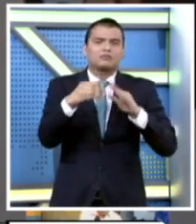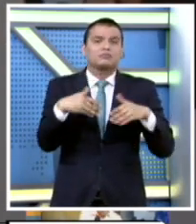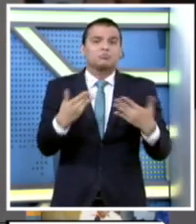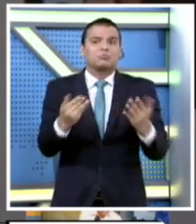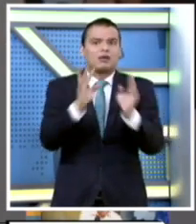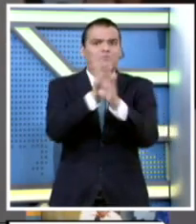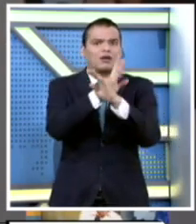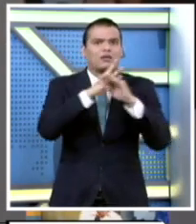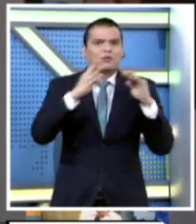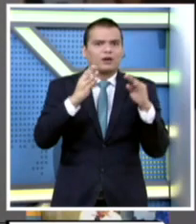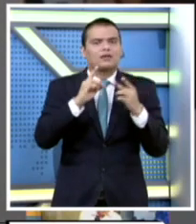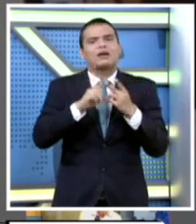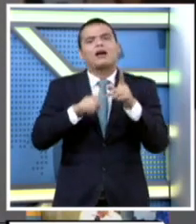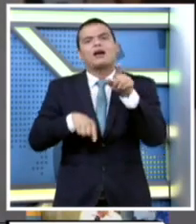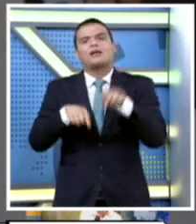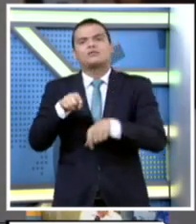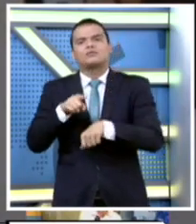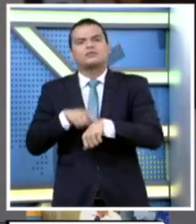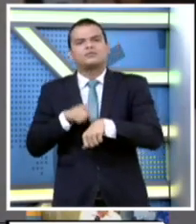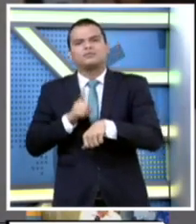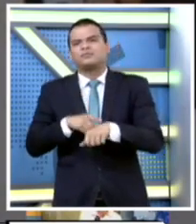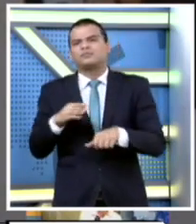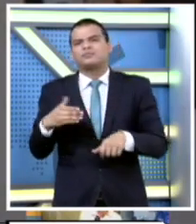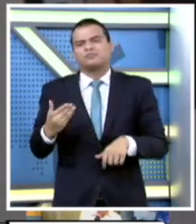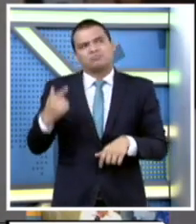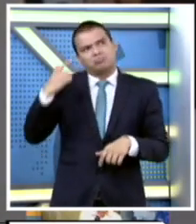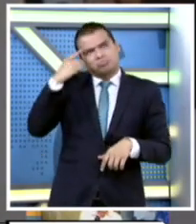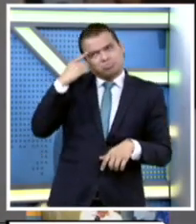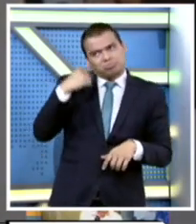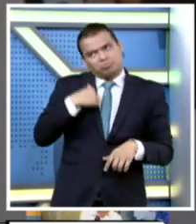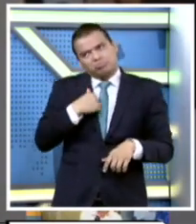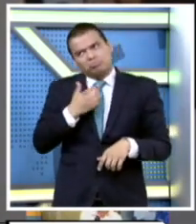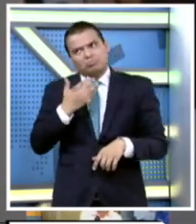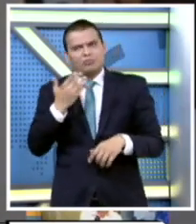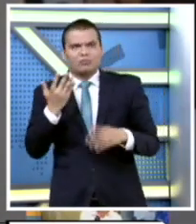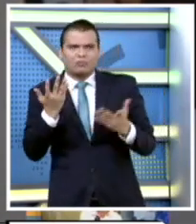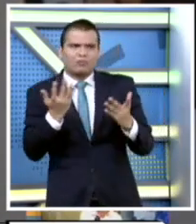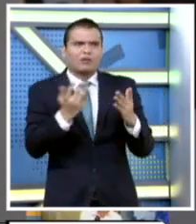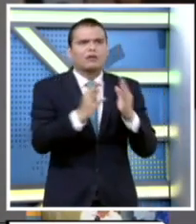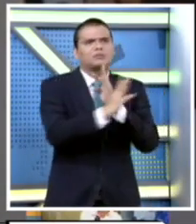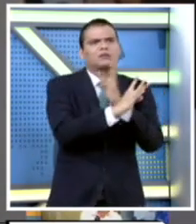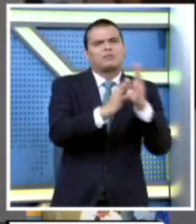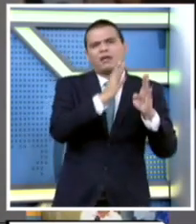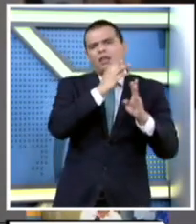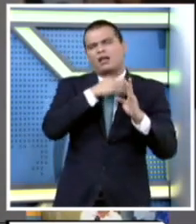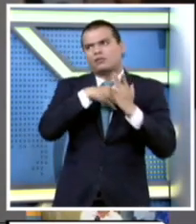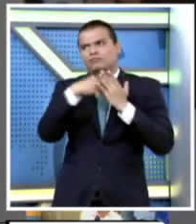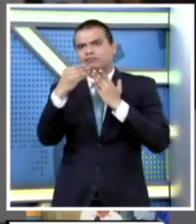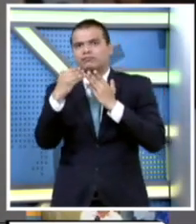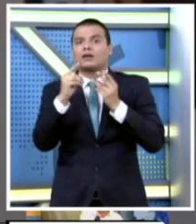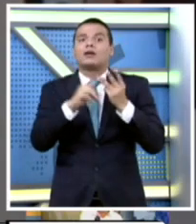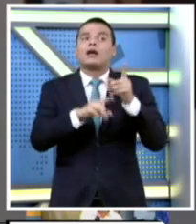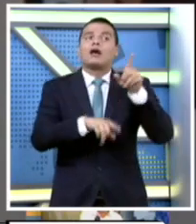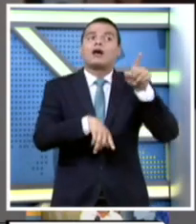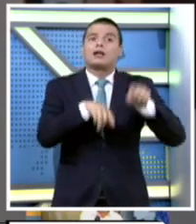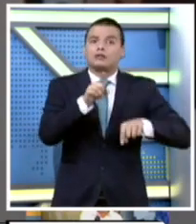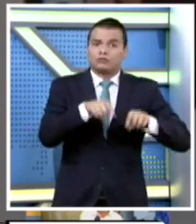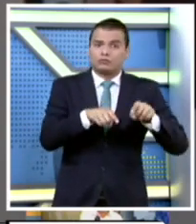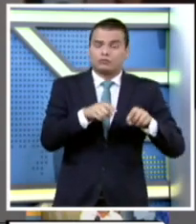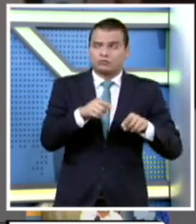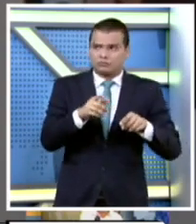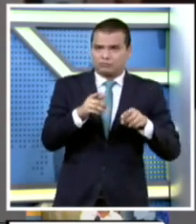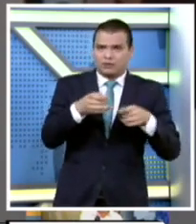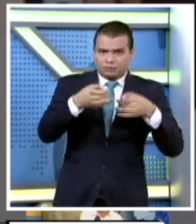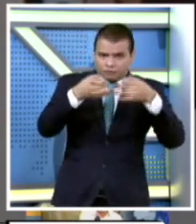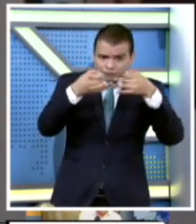otros lo hacen en horas donde consideran que no va a haber mayor riesgo y en algunos casos también nos hemos encontrado con